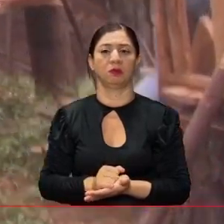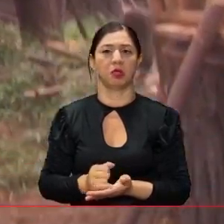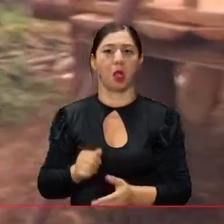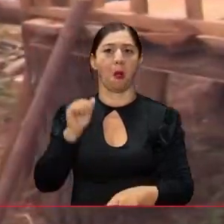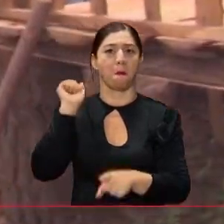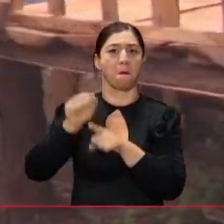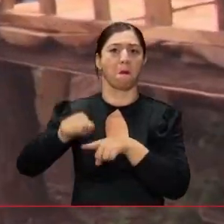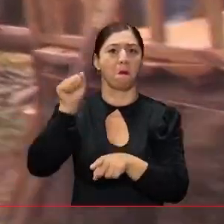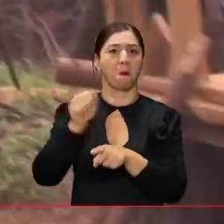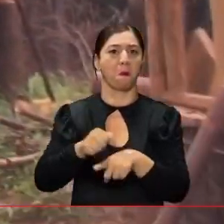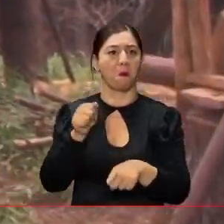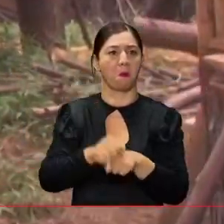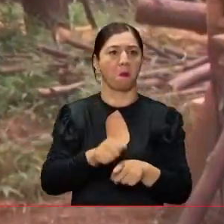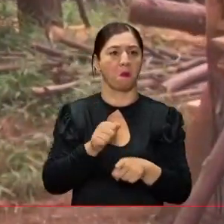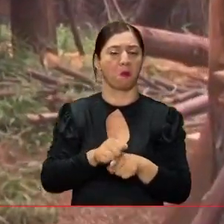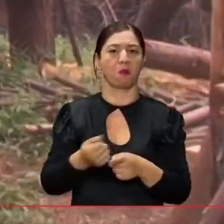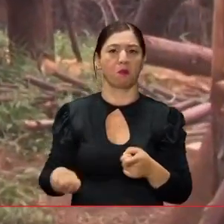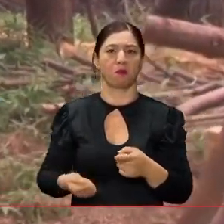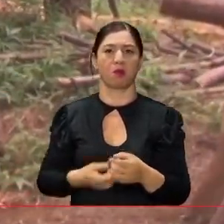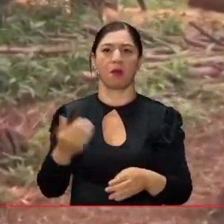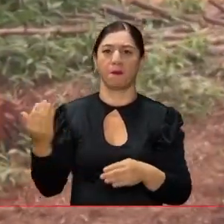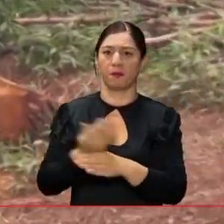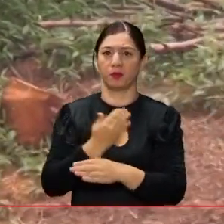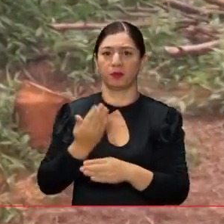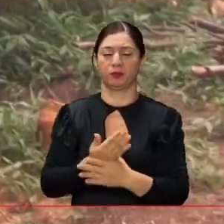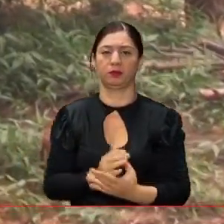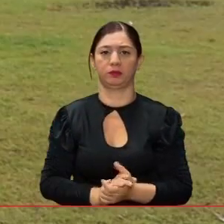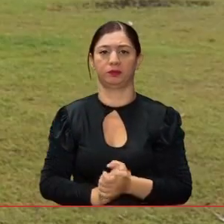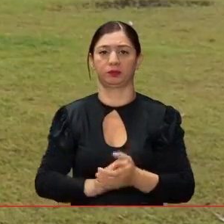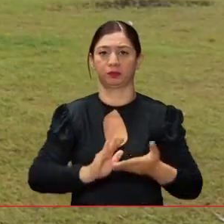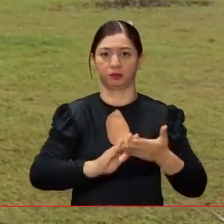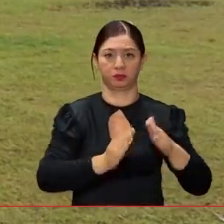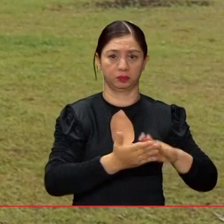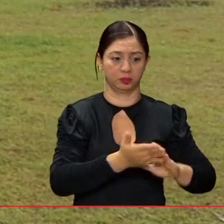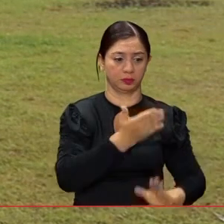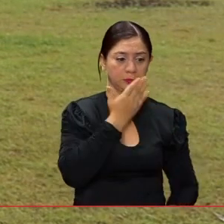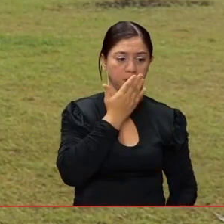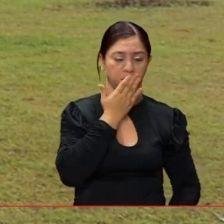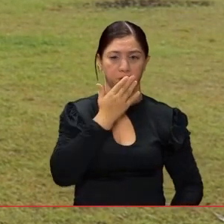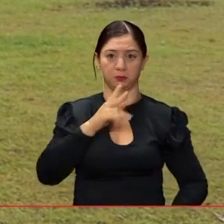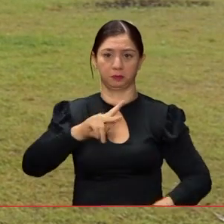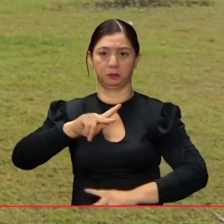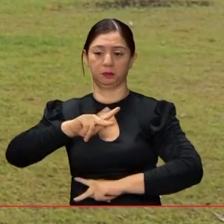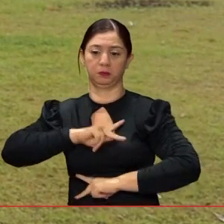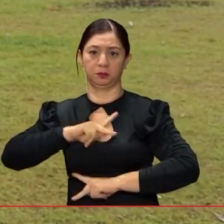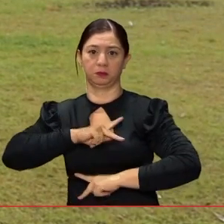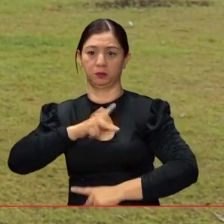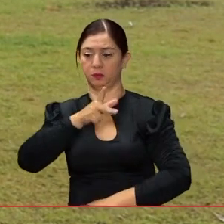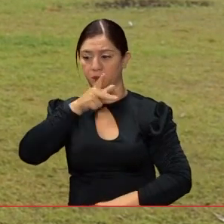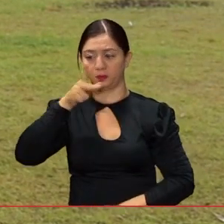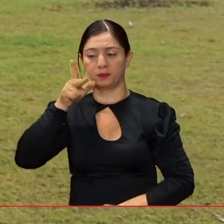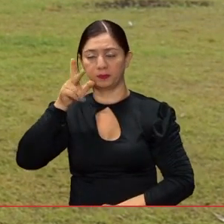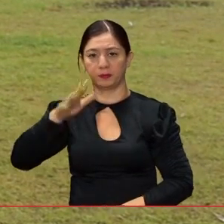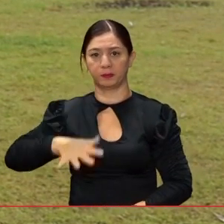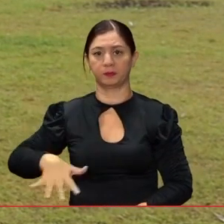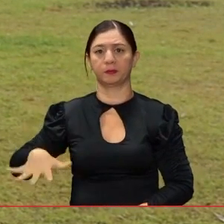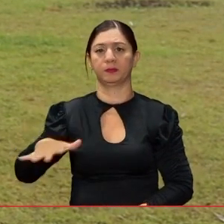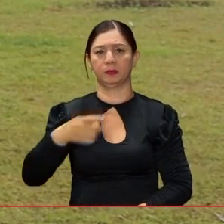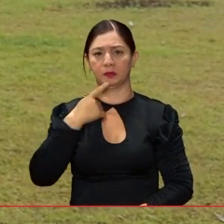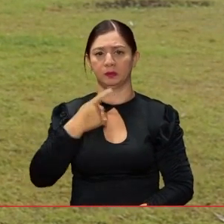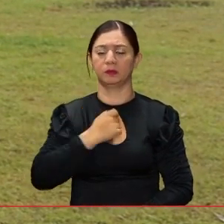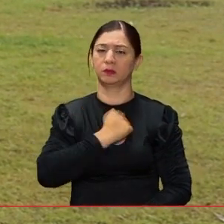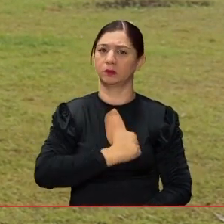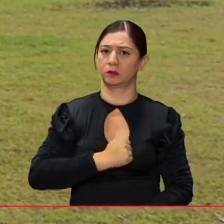omiso a esta problemática. Tanto comunidades indígenas como propietarios de las haciendas afectadas exigen